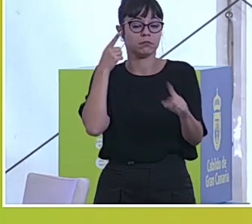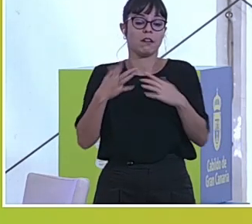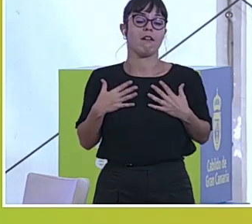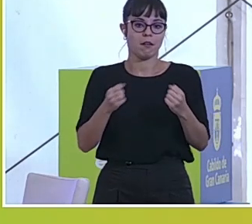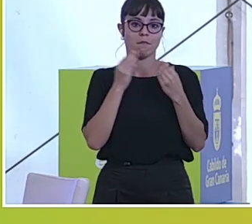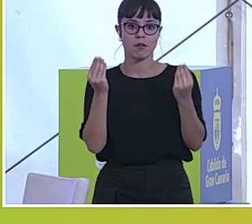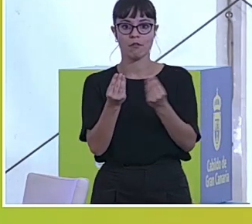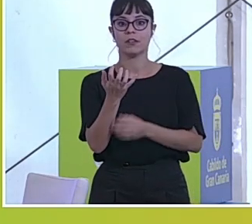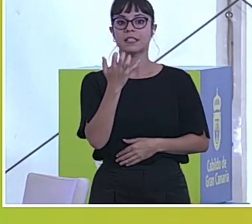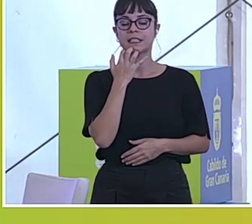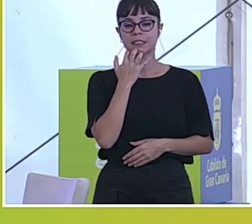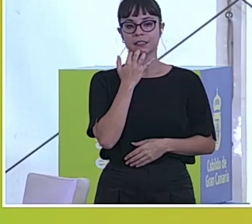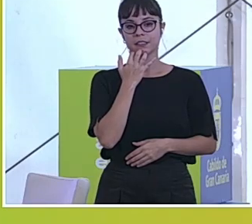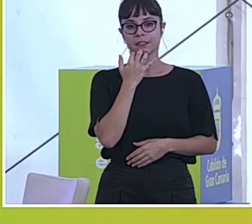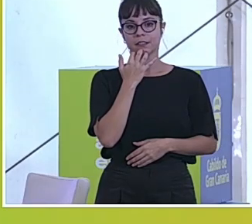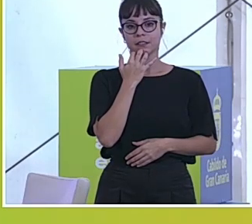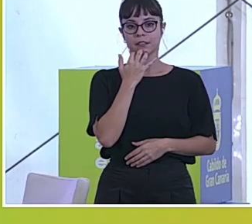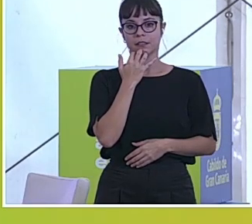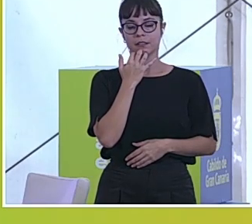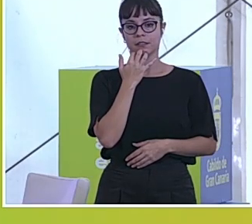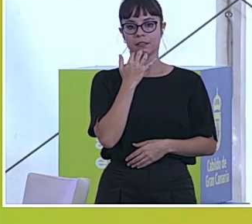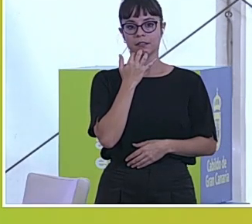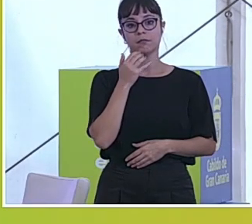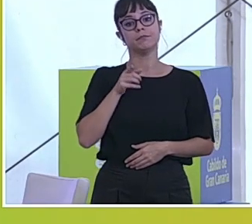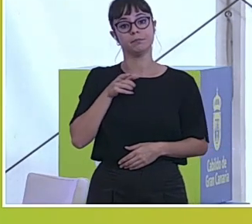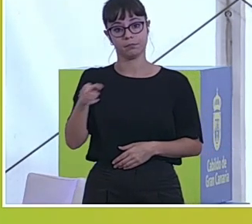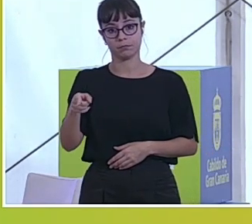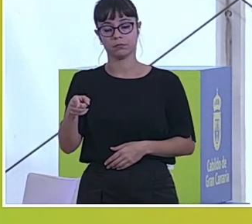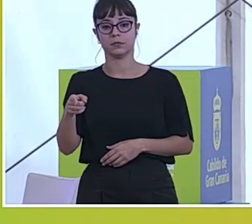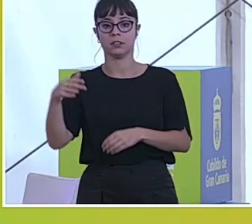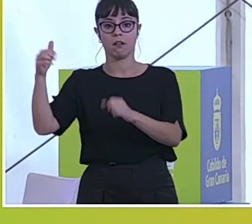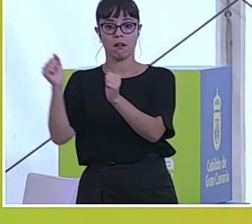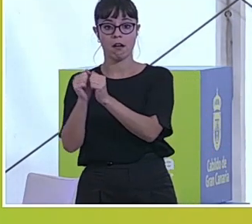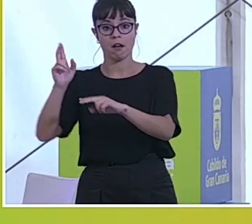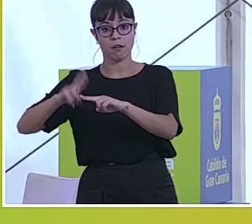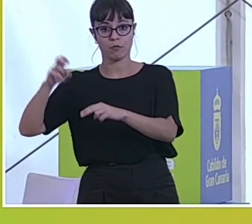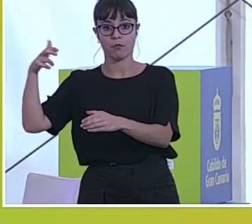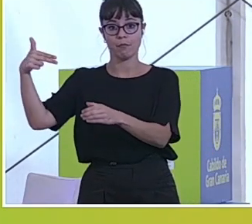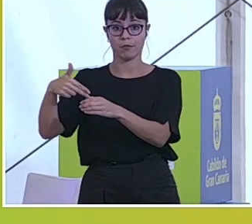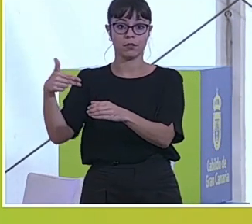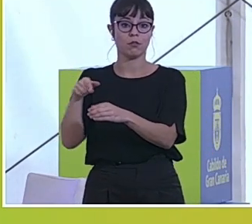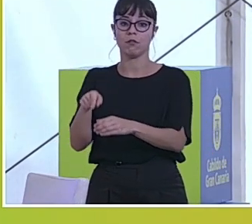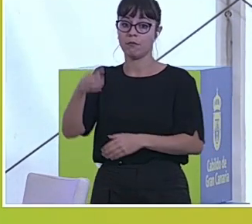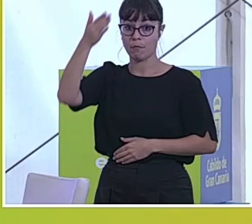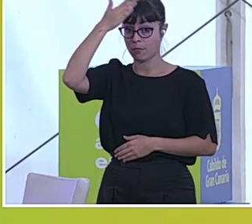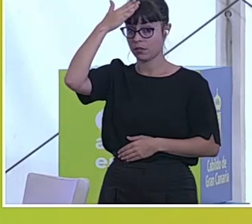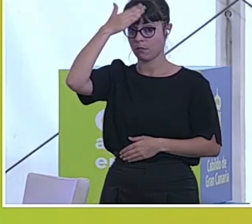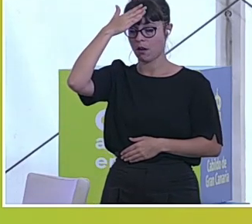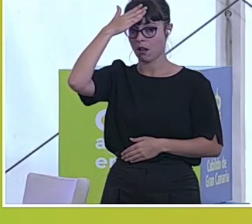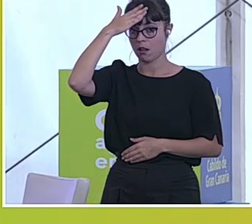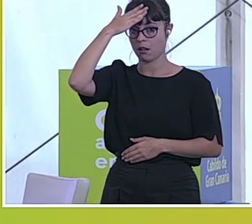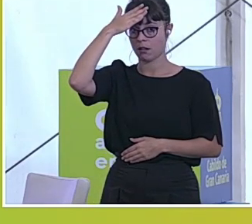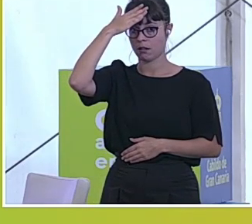son la principal fuente de servicios complementarios, pues es la que podríamos utilizar como